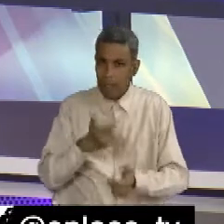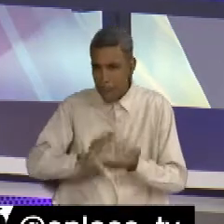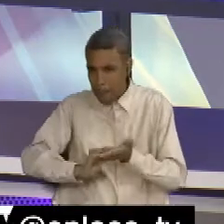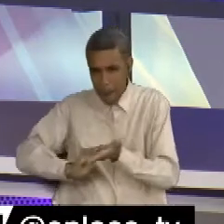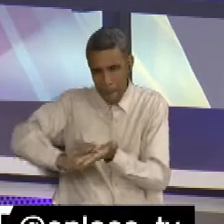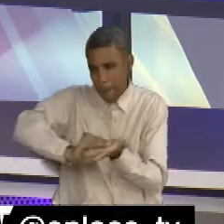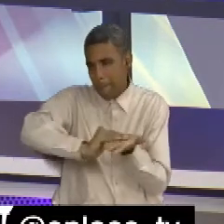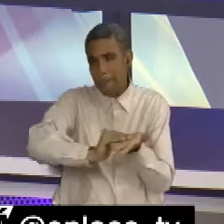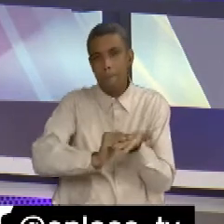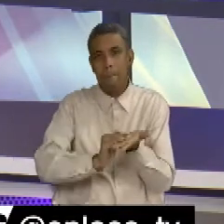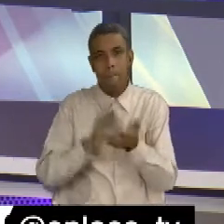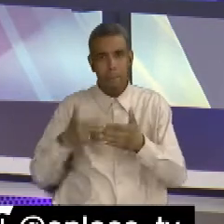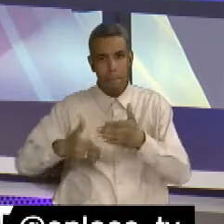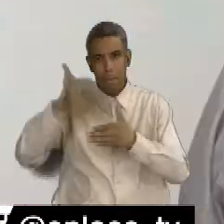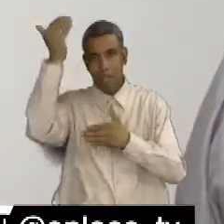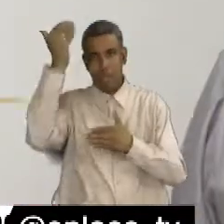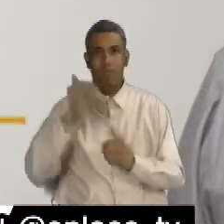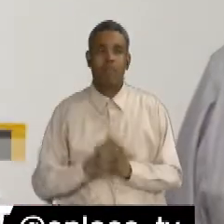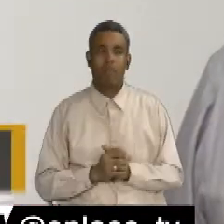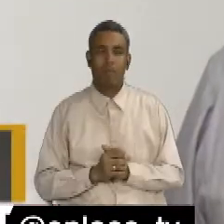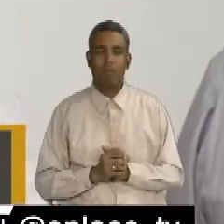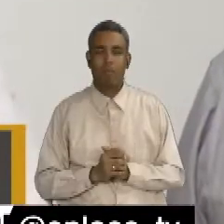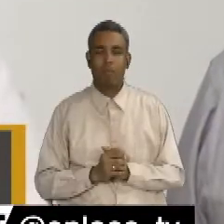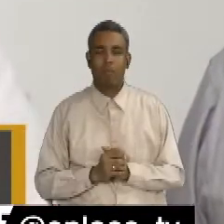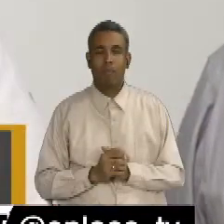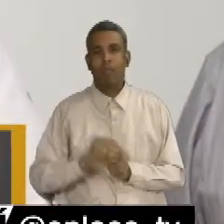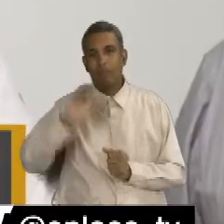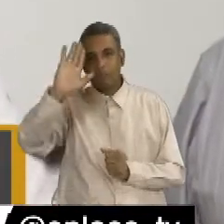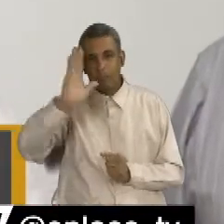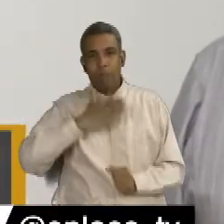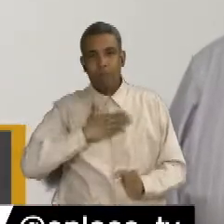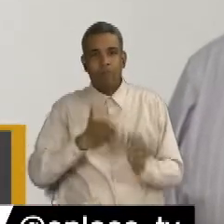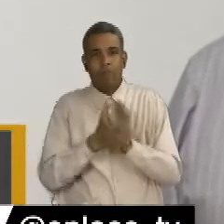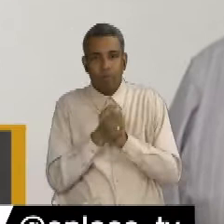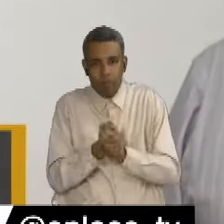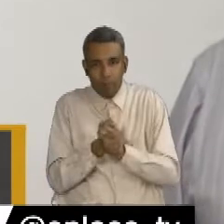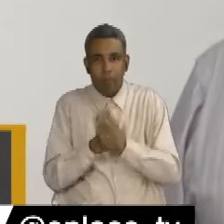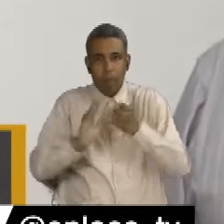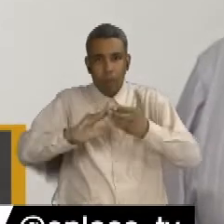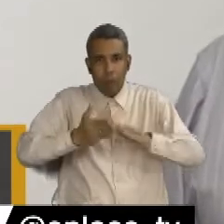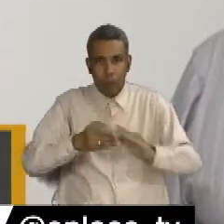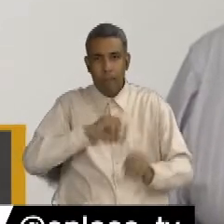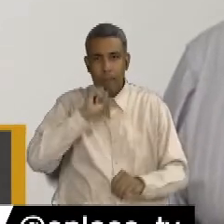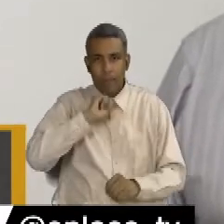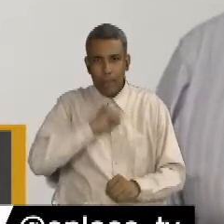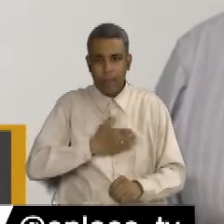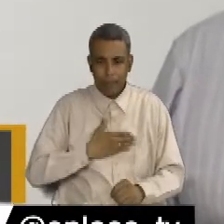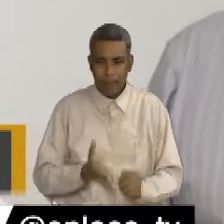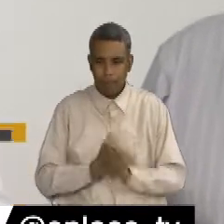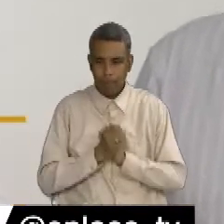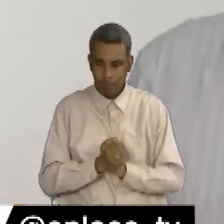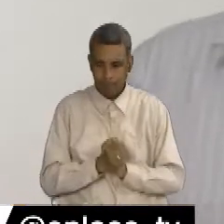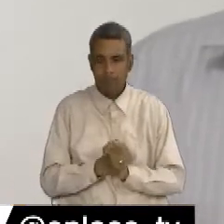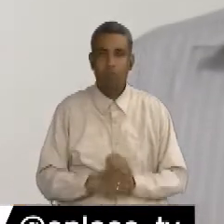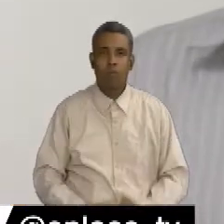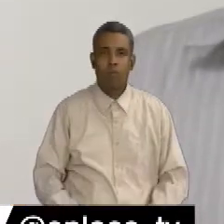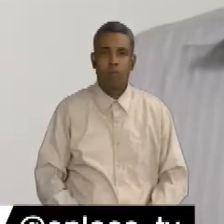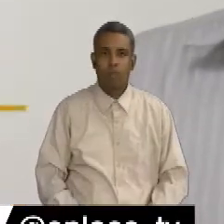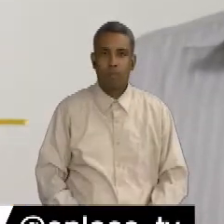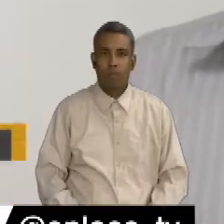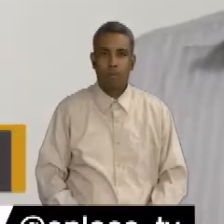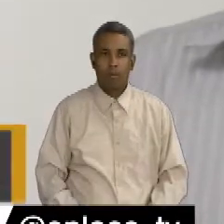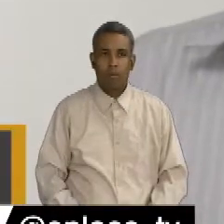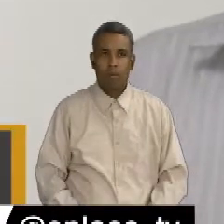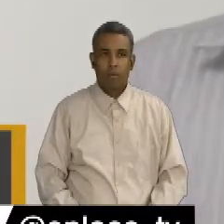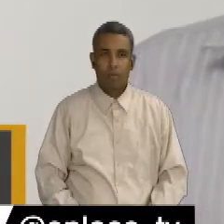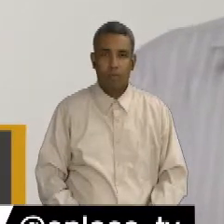buenas tardes, adelante. Saludos, compañeros en estudios, amable teleaudiencia de Enlace Noticias. Estamos con el ingeniero de